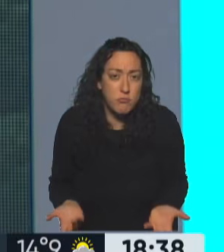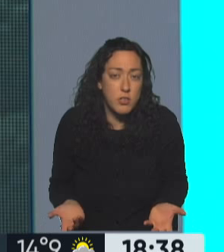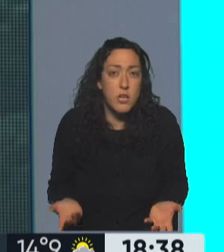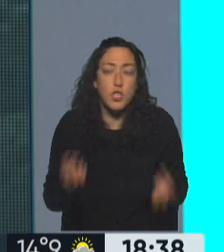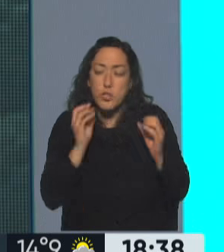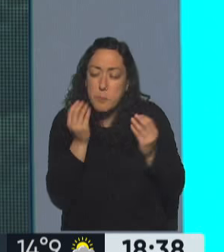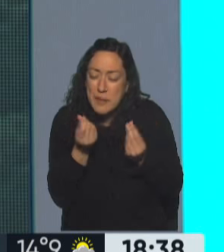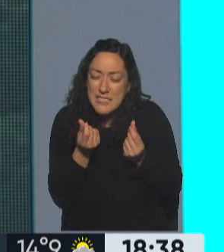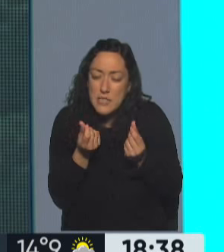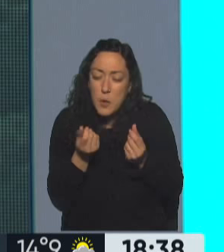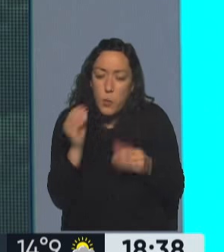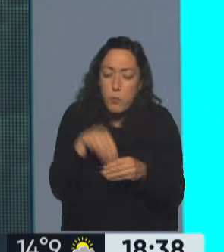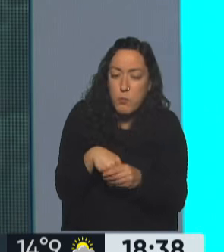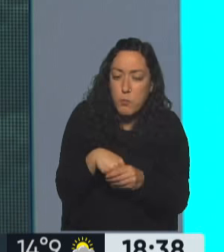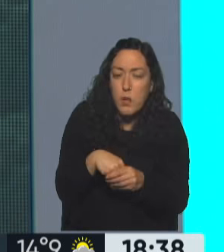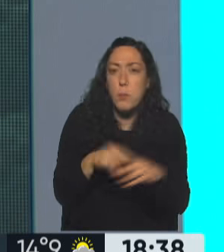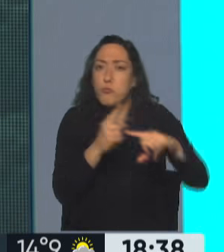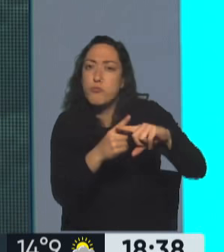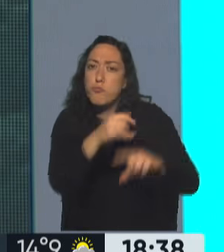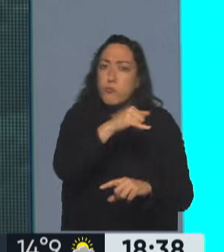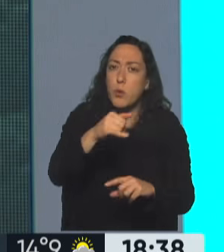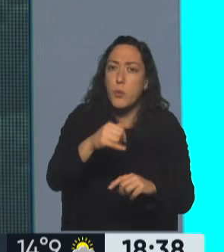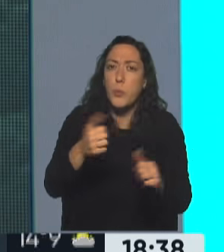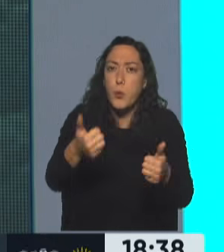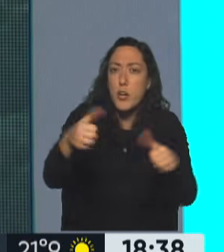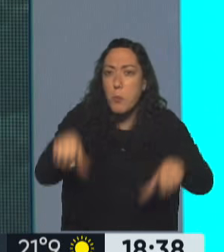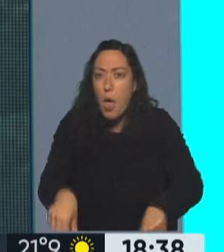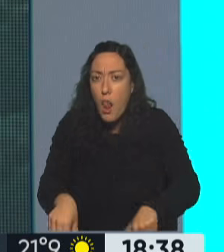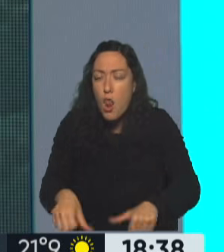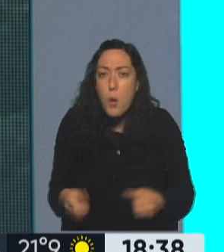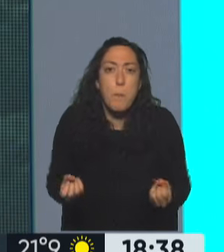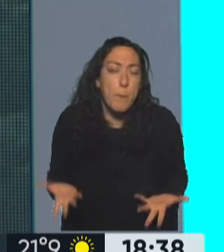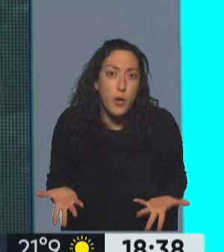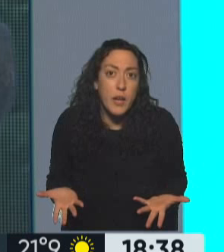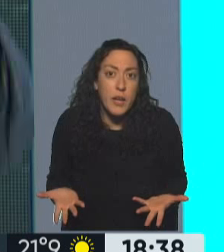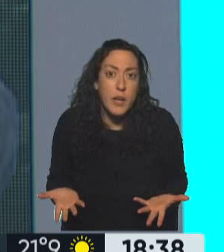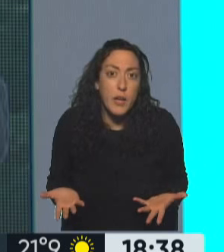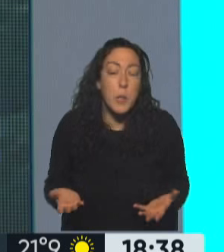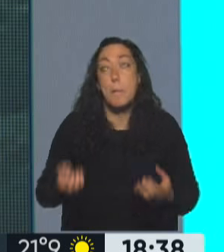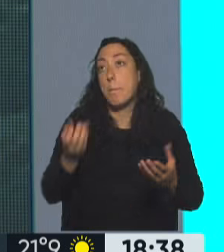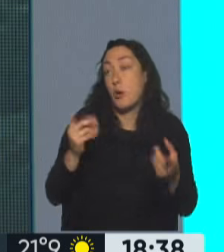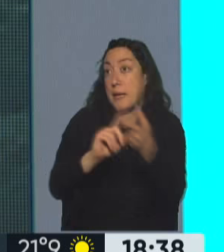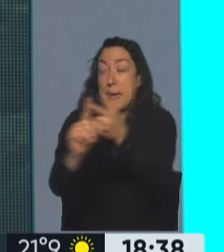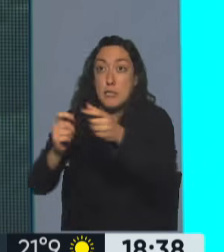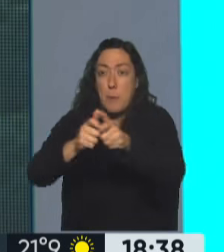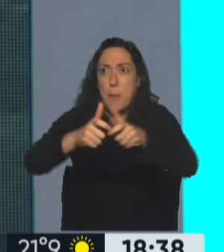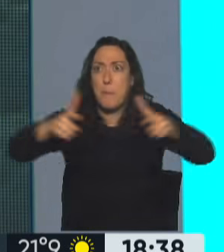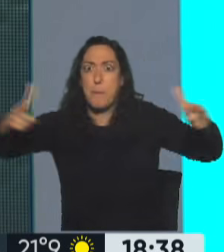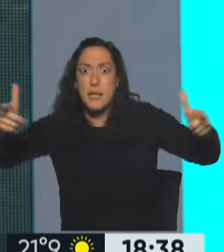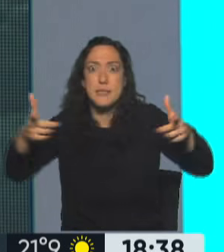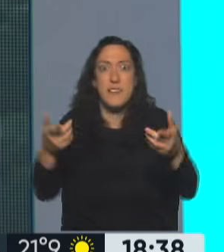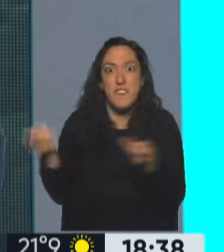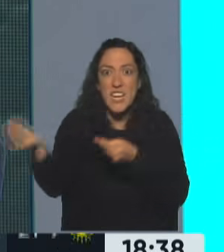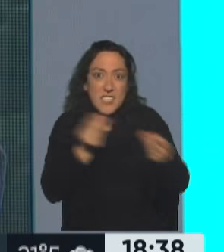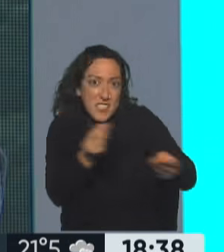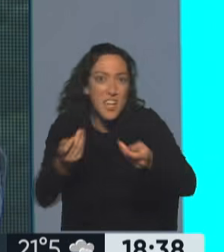conviene? ¿Es bueno o es malo? Sí. Es bueno. ¿Por qué es bueno? Porque es más porque se extienden las relaciones, porque hay posibilidad de relaciones